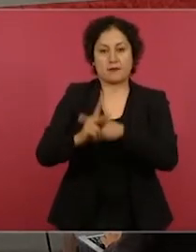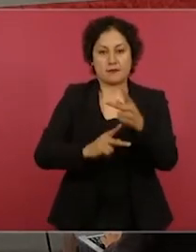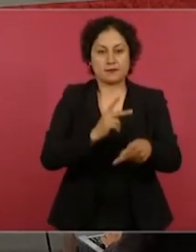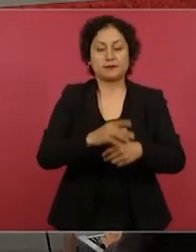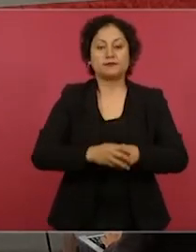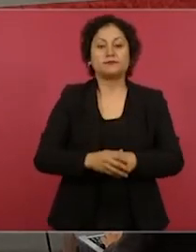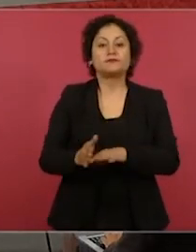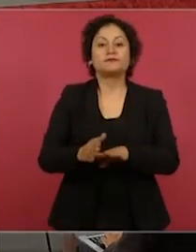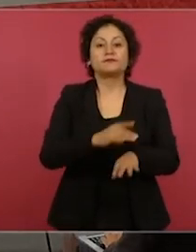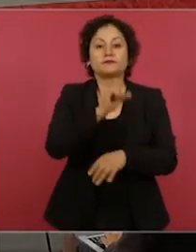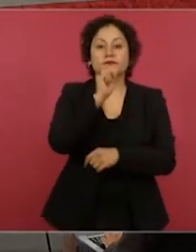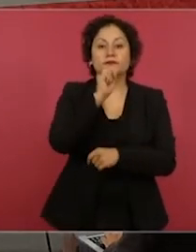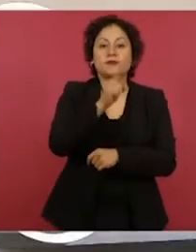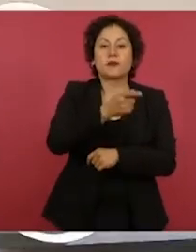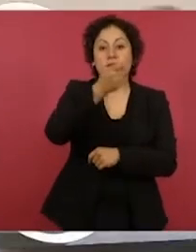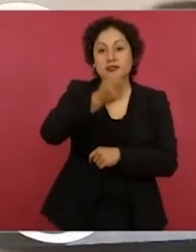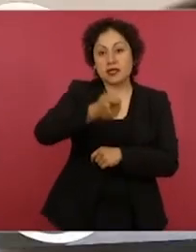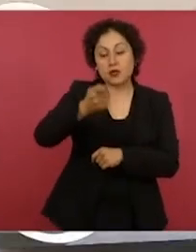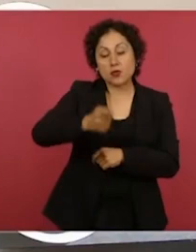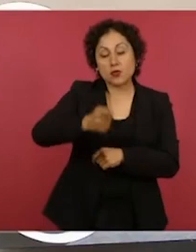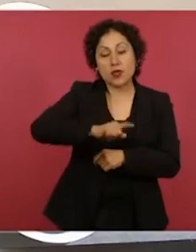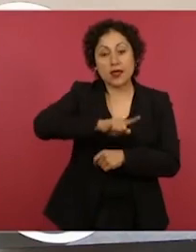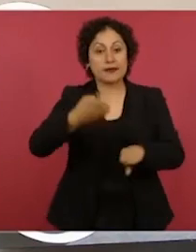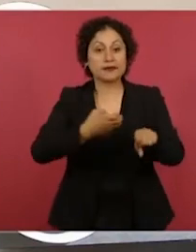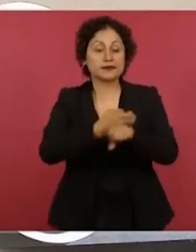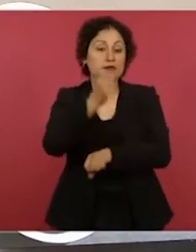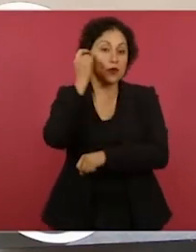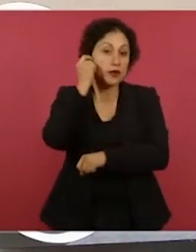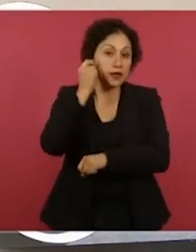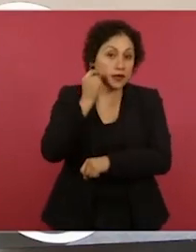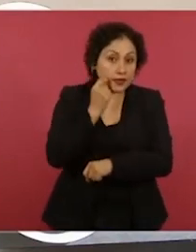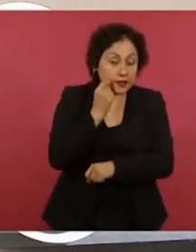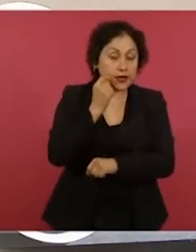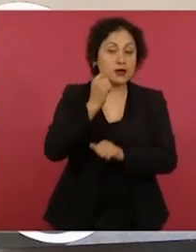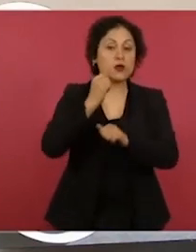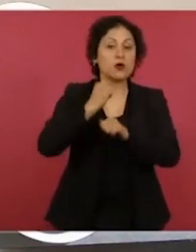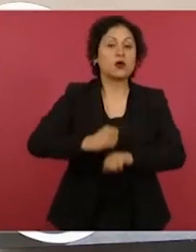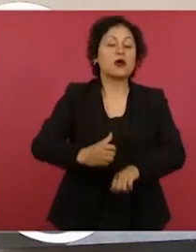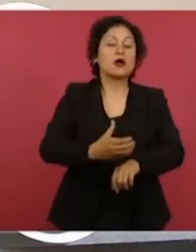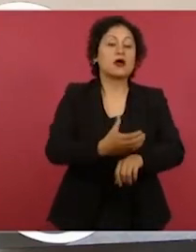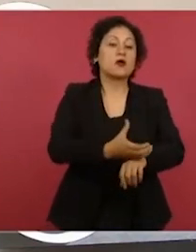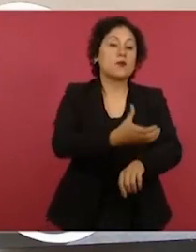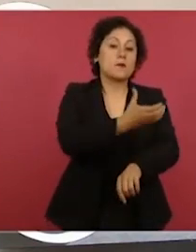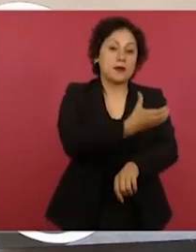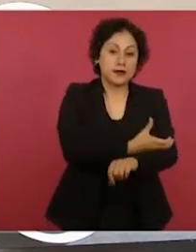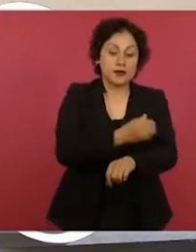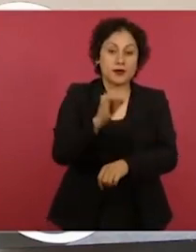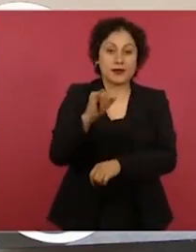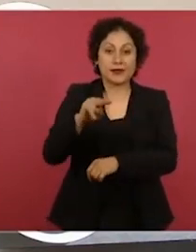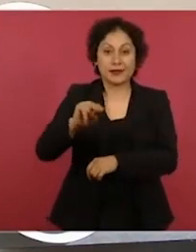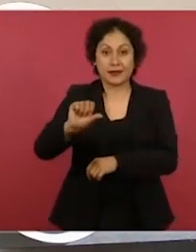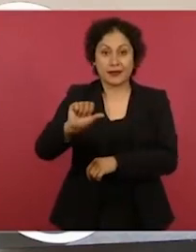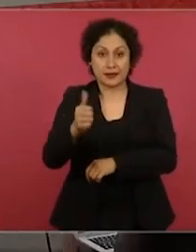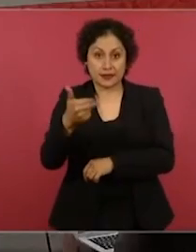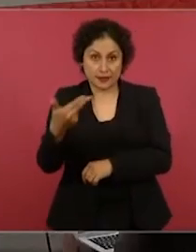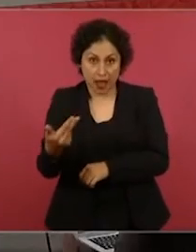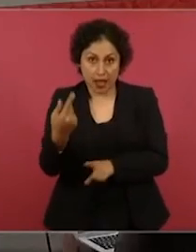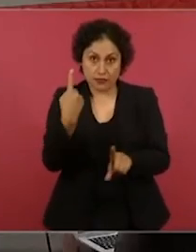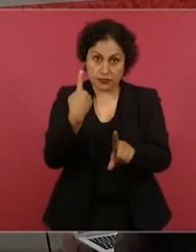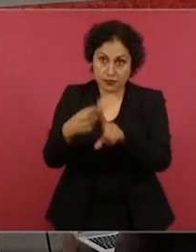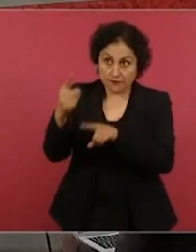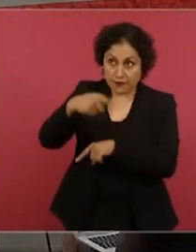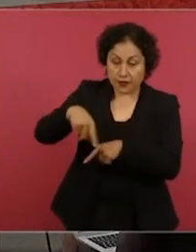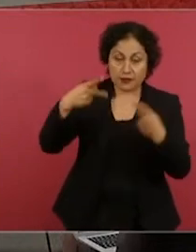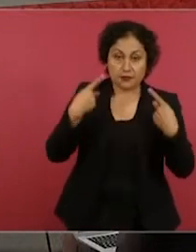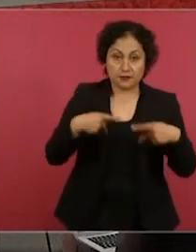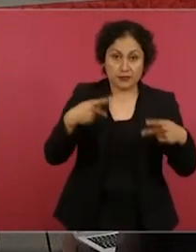amigos del INAH Guerrero, que se han volcado a ayudar a sus compañeros de trabajo